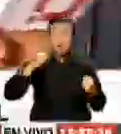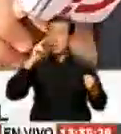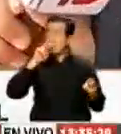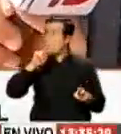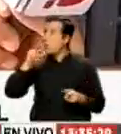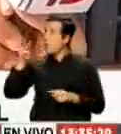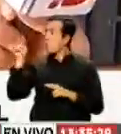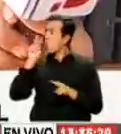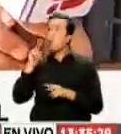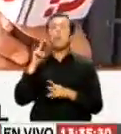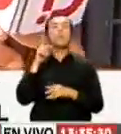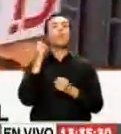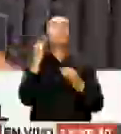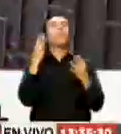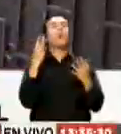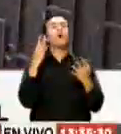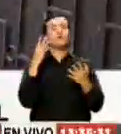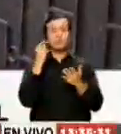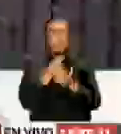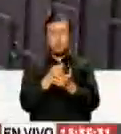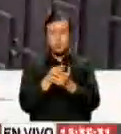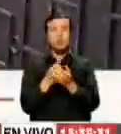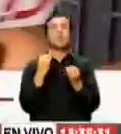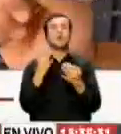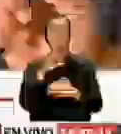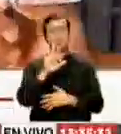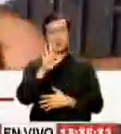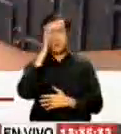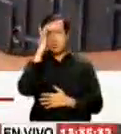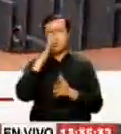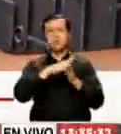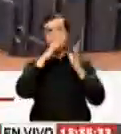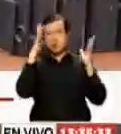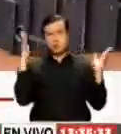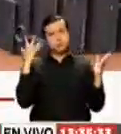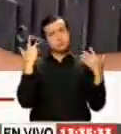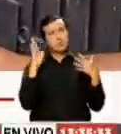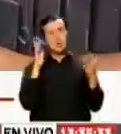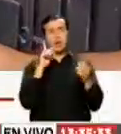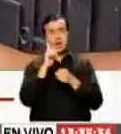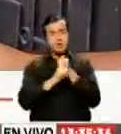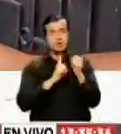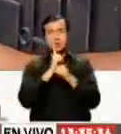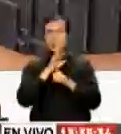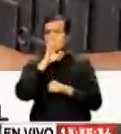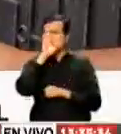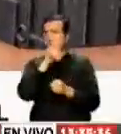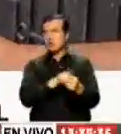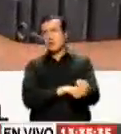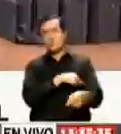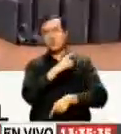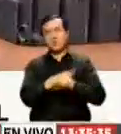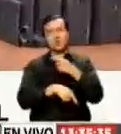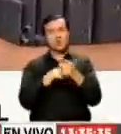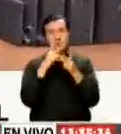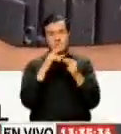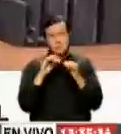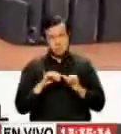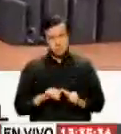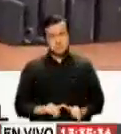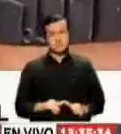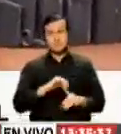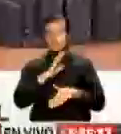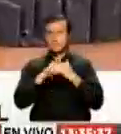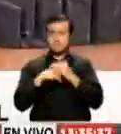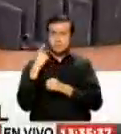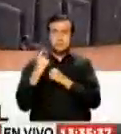vehículo. ¿Cuántos años viejos se está llevando? Cinco. ¿Por qué tantos? Cuéntame. O sea, todos los años uno ya tiene esa tradición de llevar esos viejos. Ya